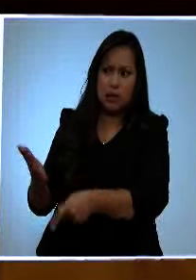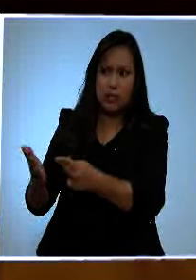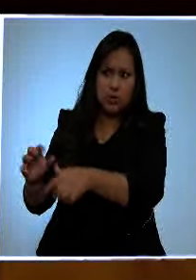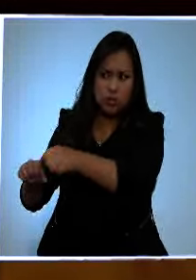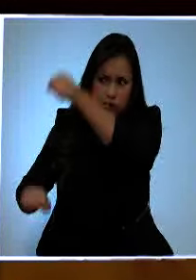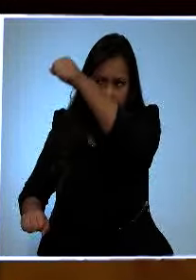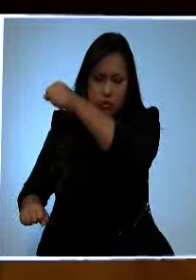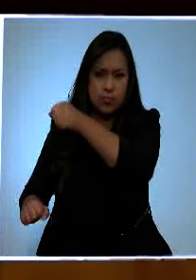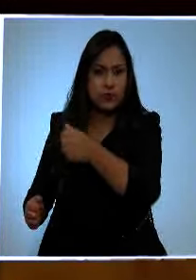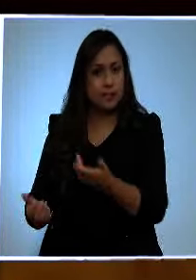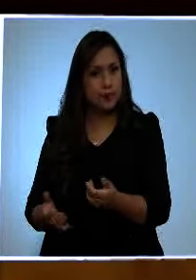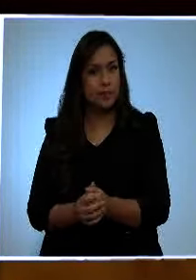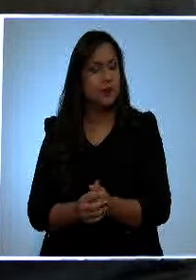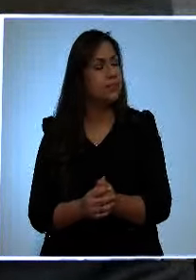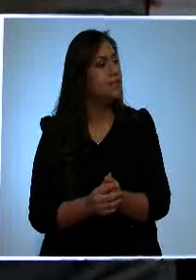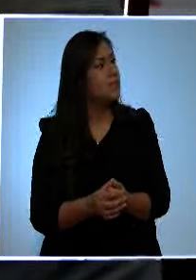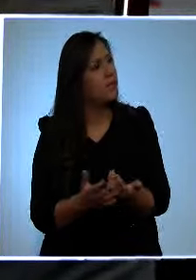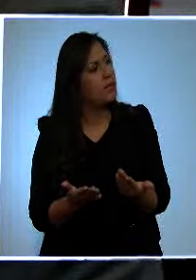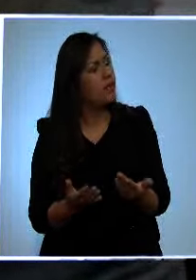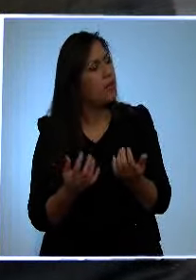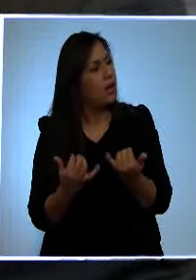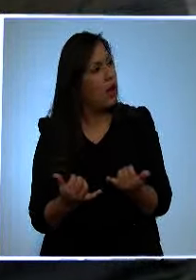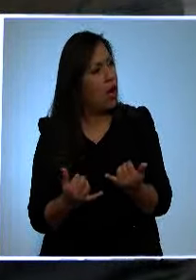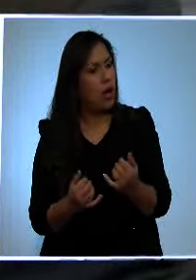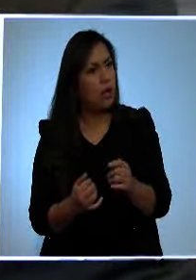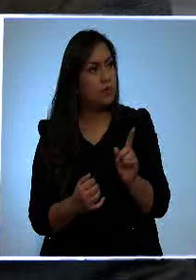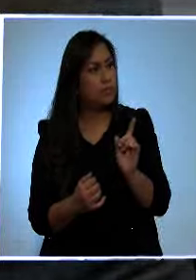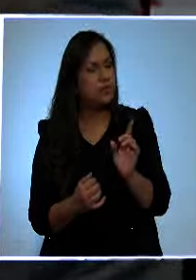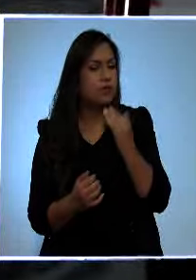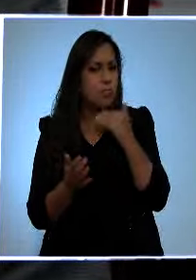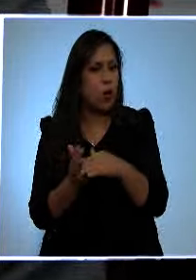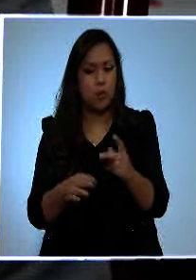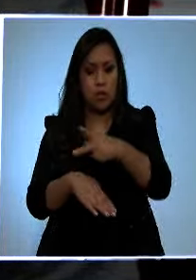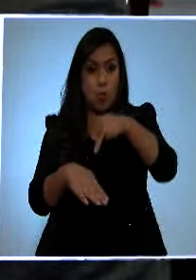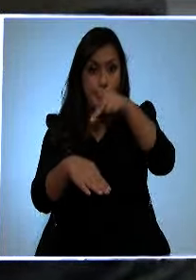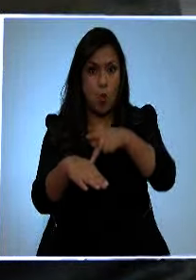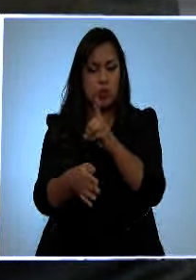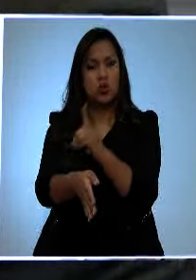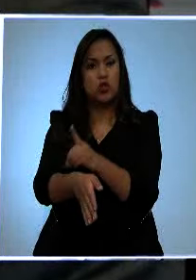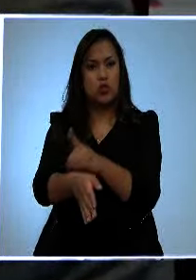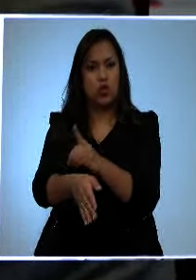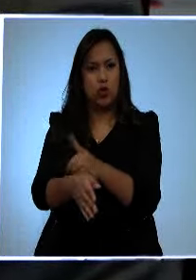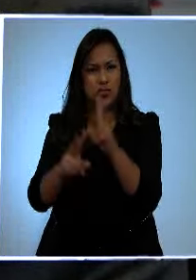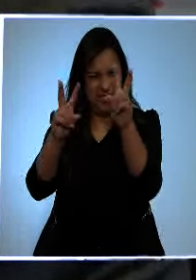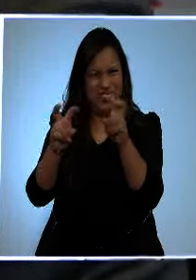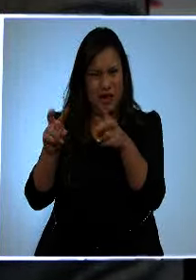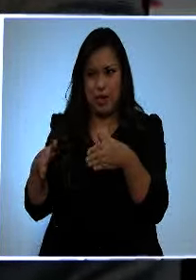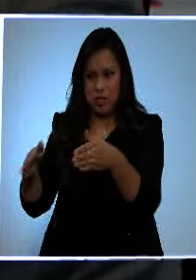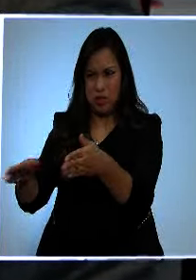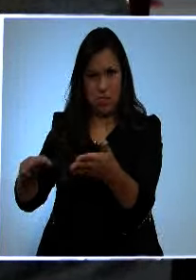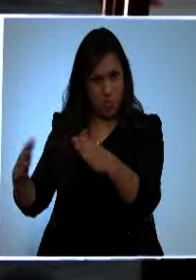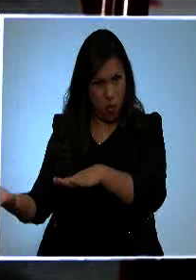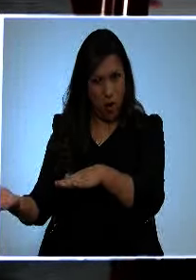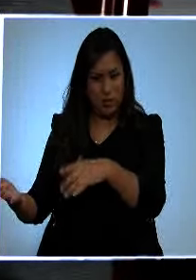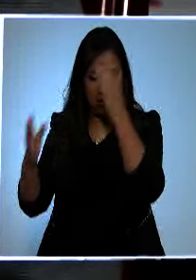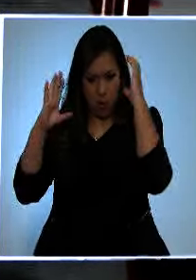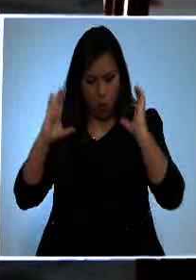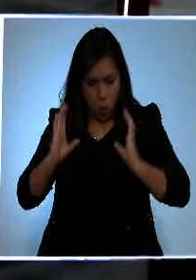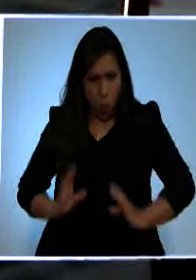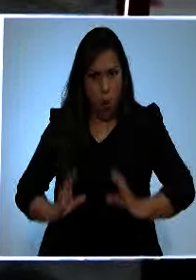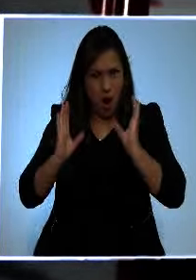investigar ahora bien doctora Cuál es la formación que debería tener un médico forense se entiende para que un poco vaya entendiendo estos